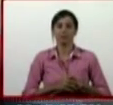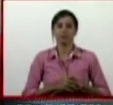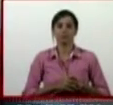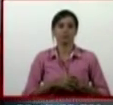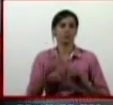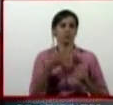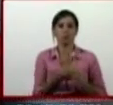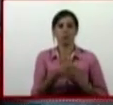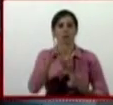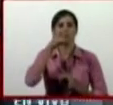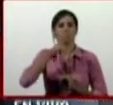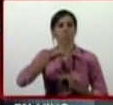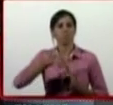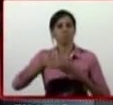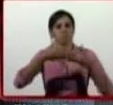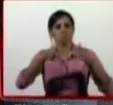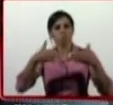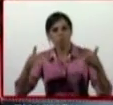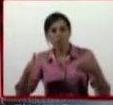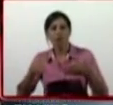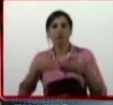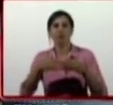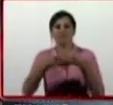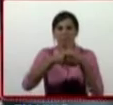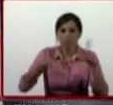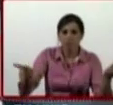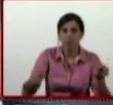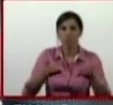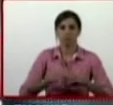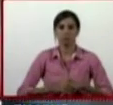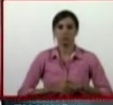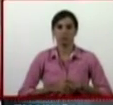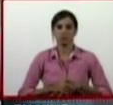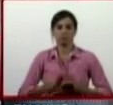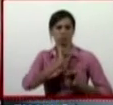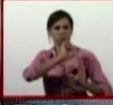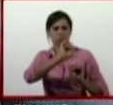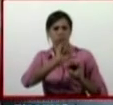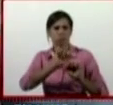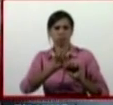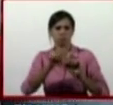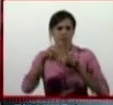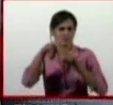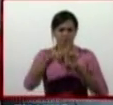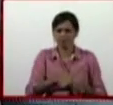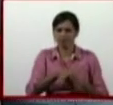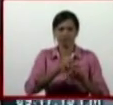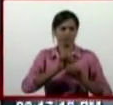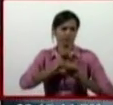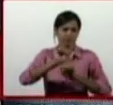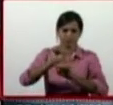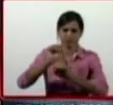popular, democrático, luego del carácter antiimperialista y del carácter